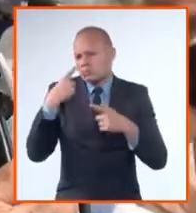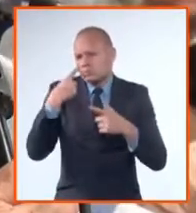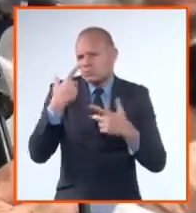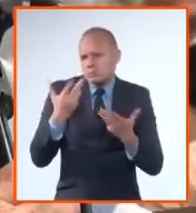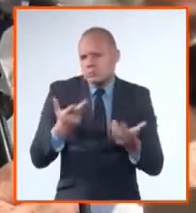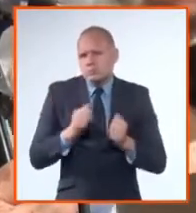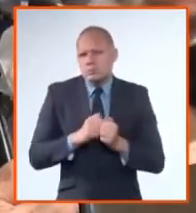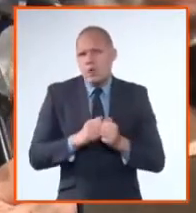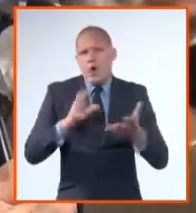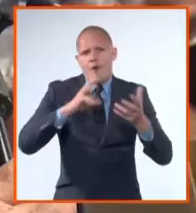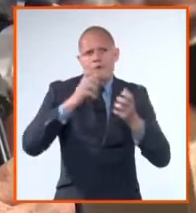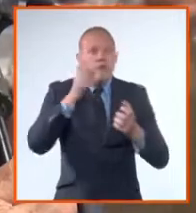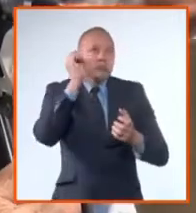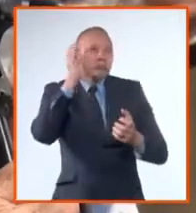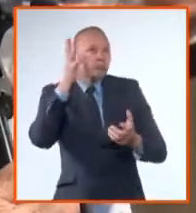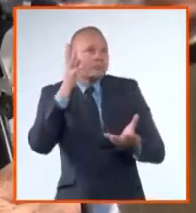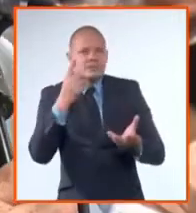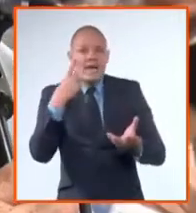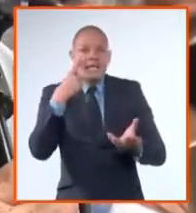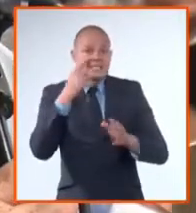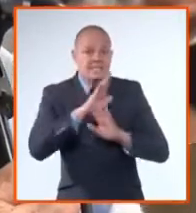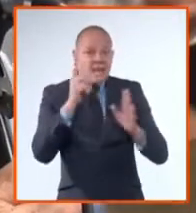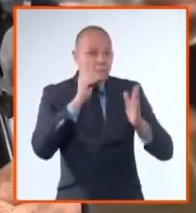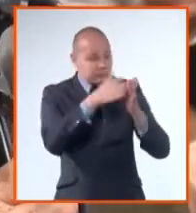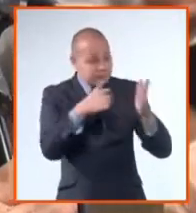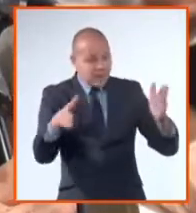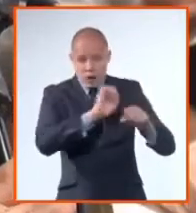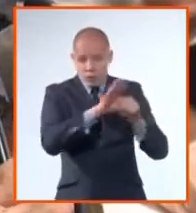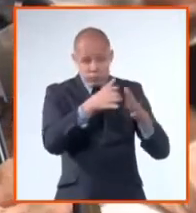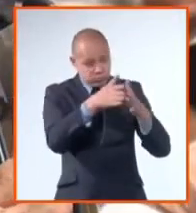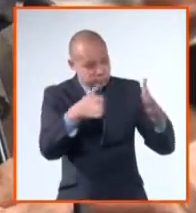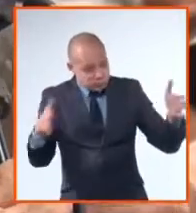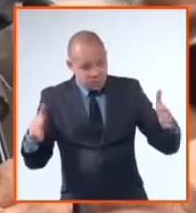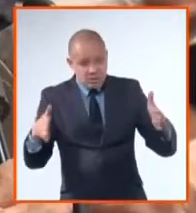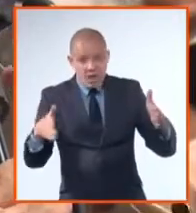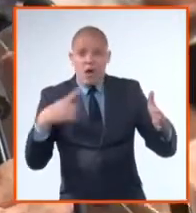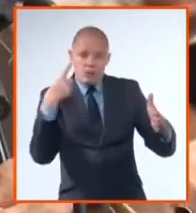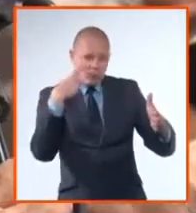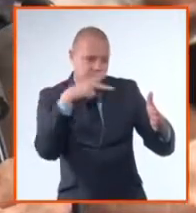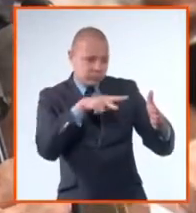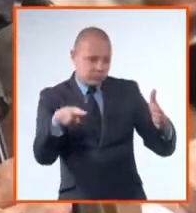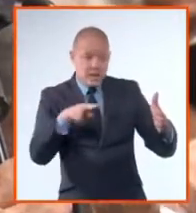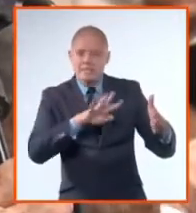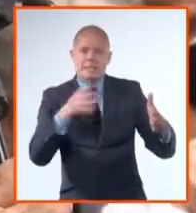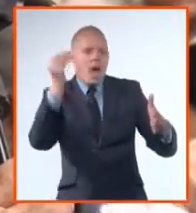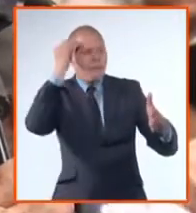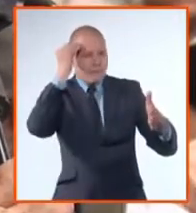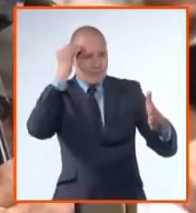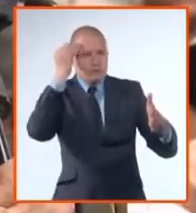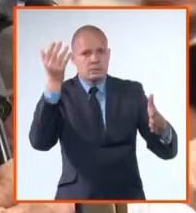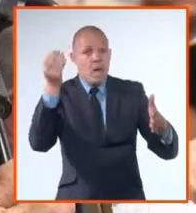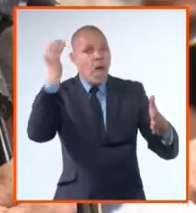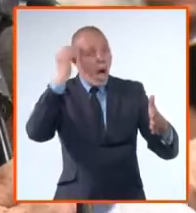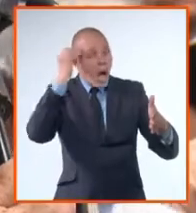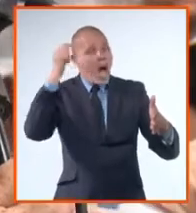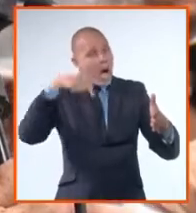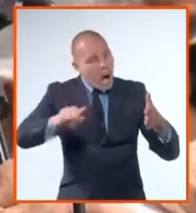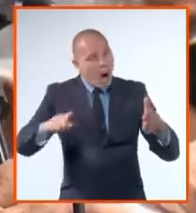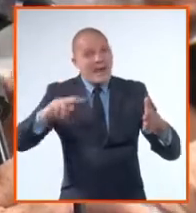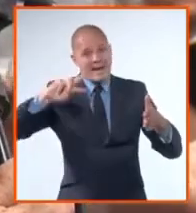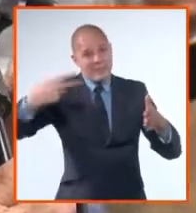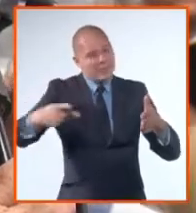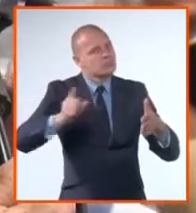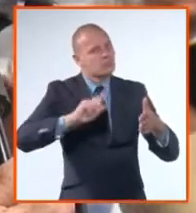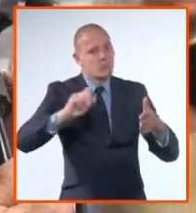ha enseñado la pandemia y otras que no, pero sí yo creo que eso es una deuda que tenemos. Y en mi